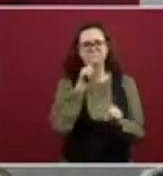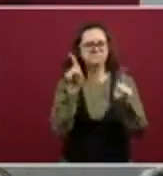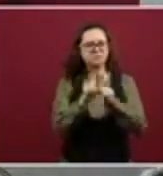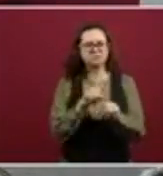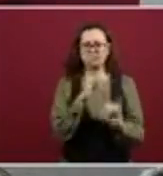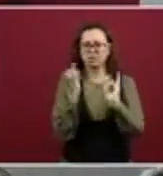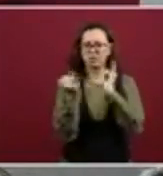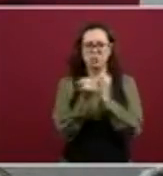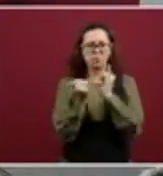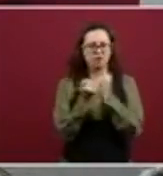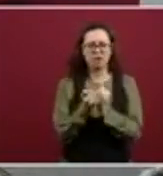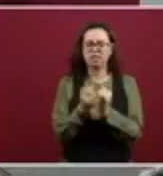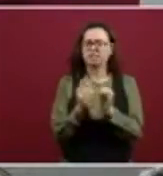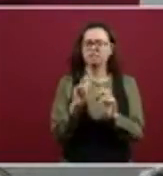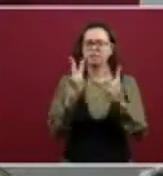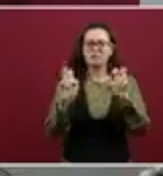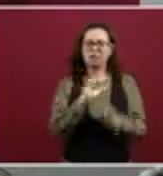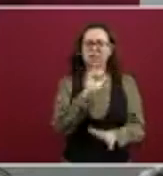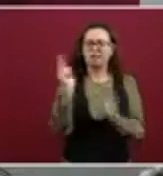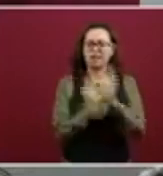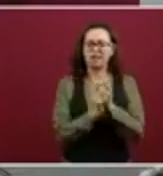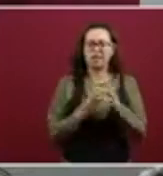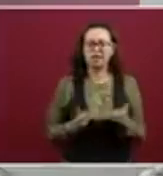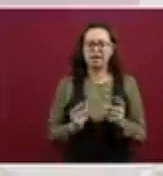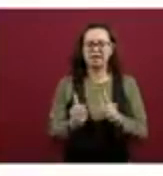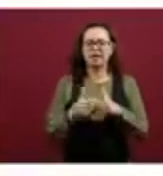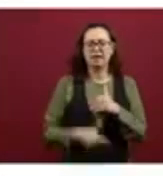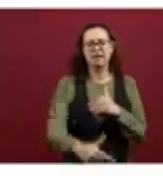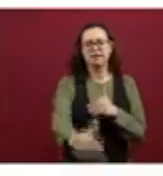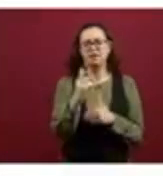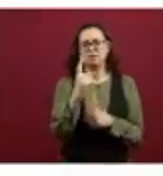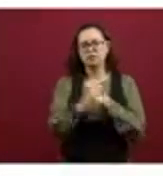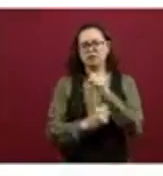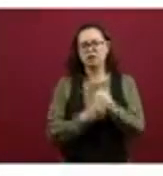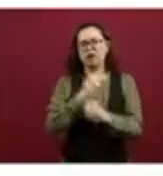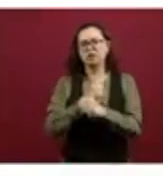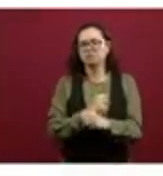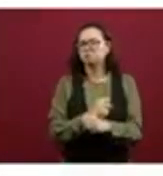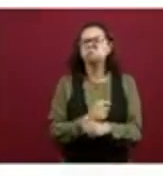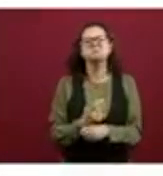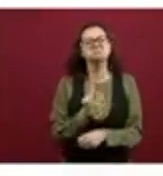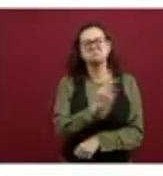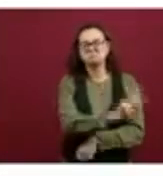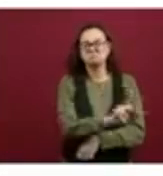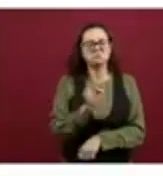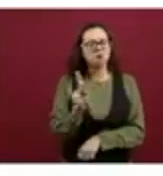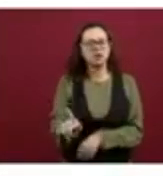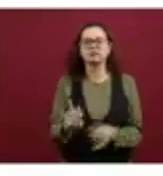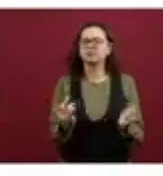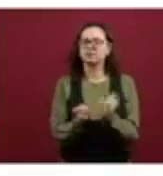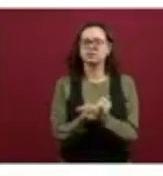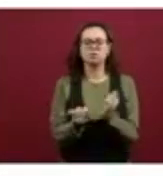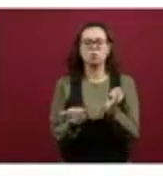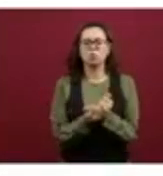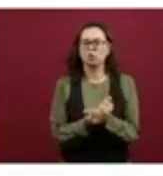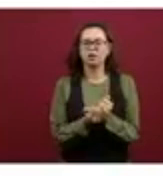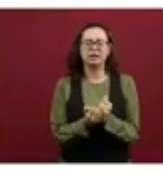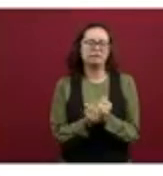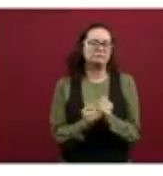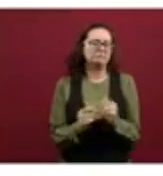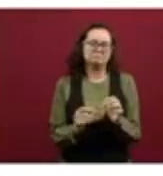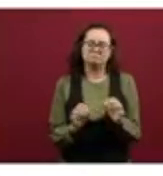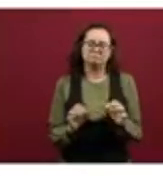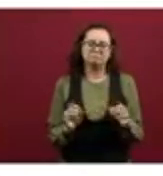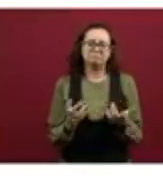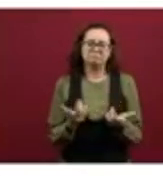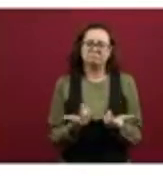ley de ingresos, y es básicamente una situación muy, muy parecida, casi idéntica,